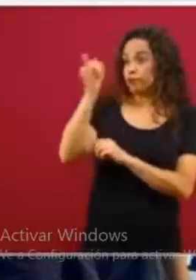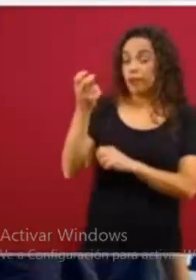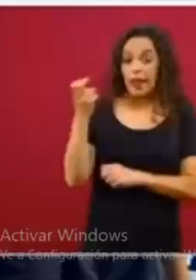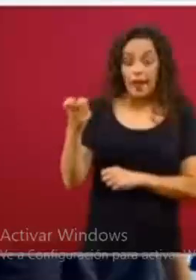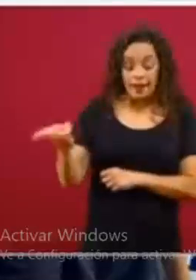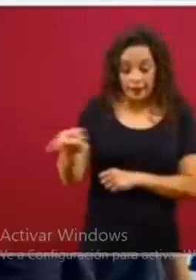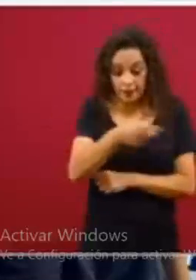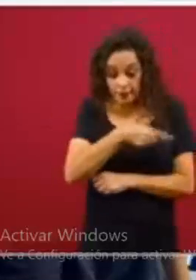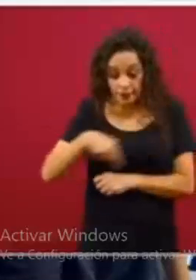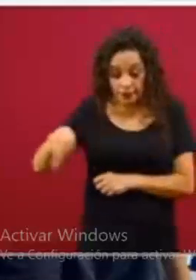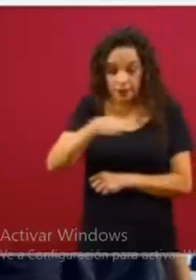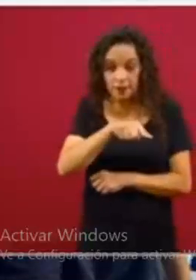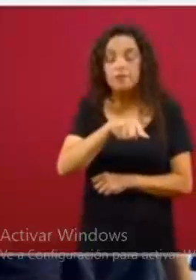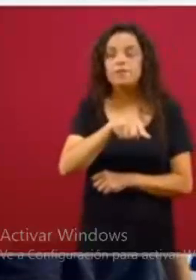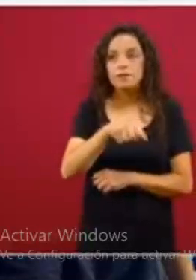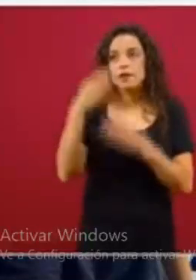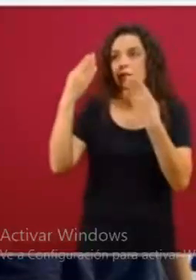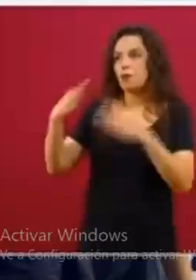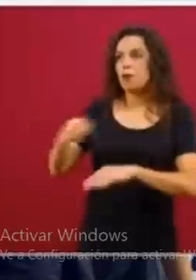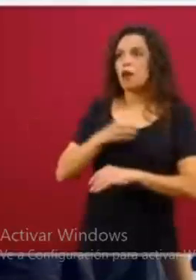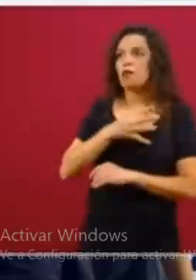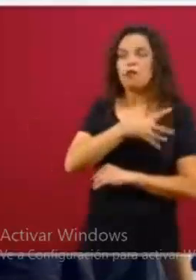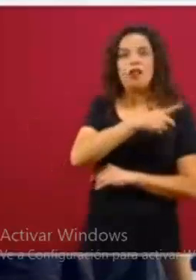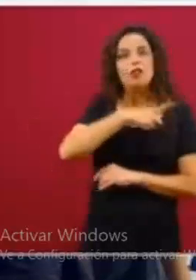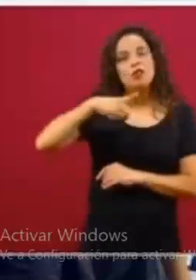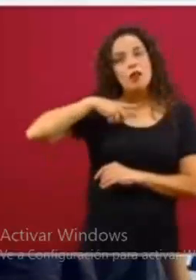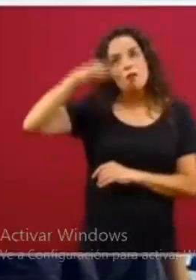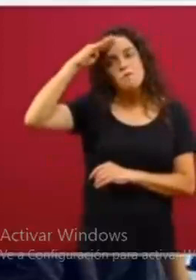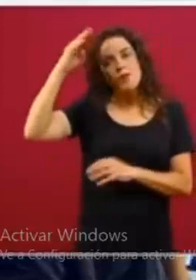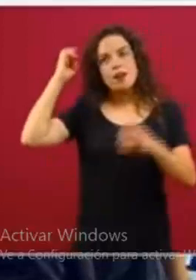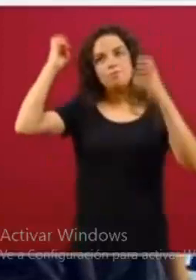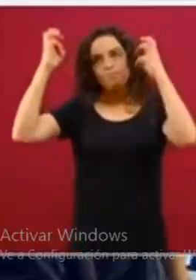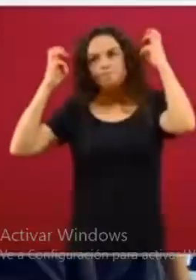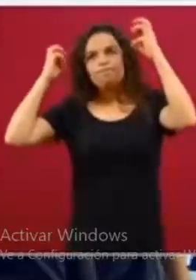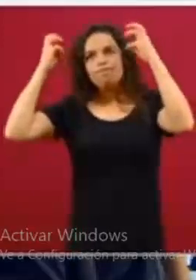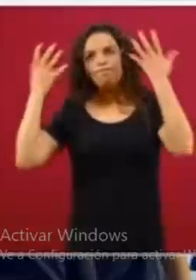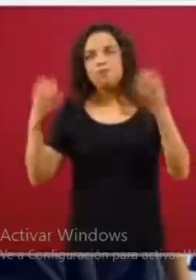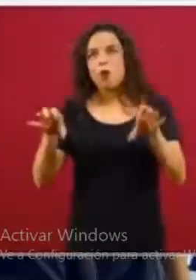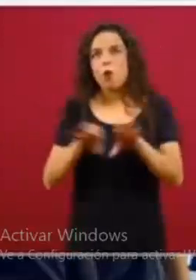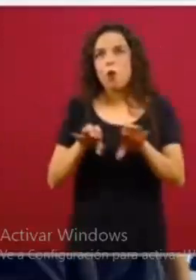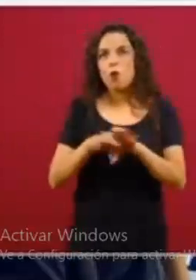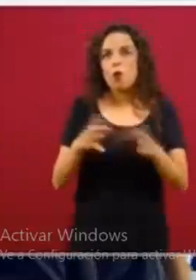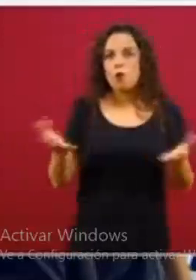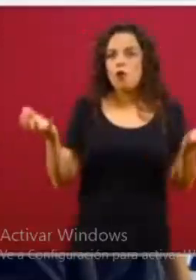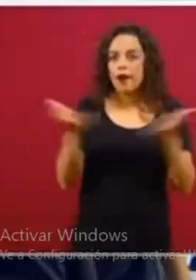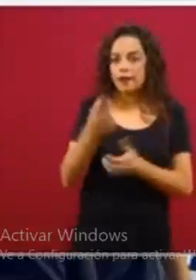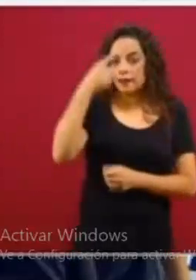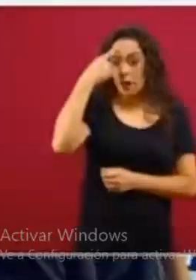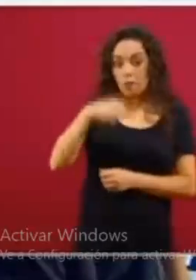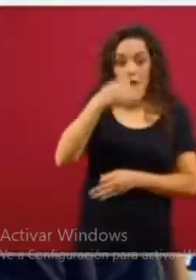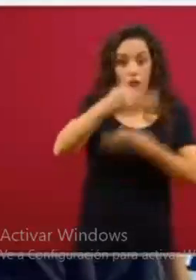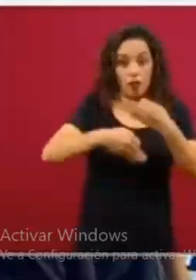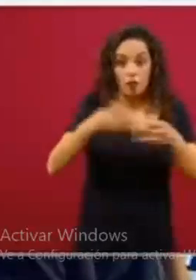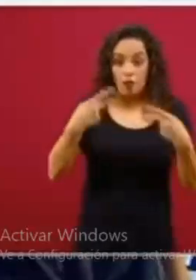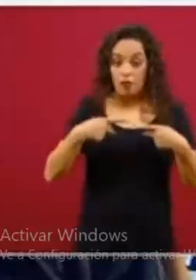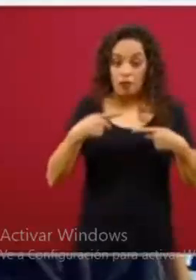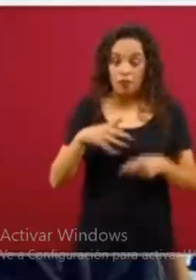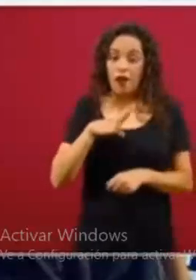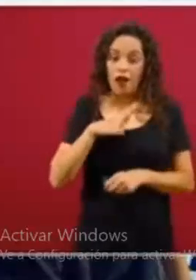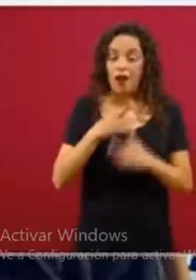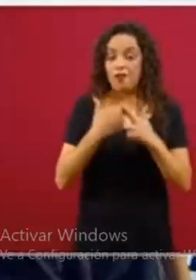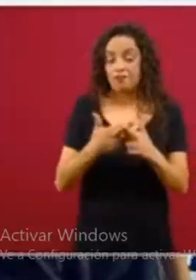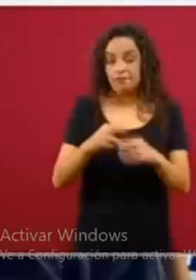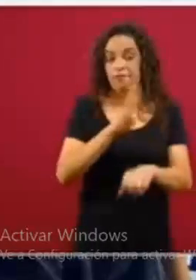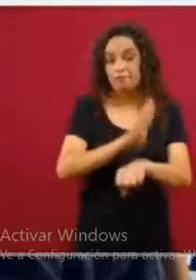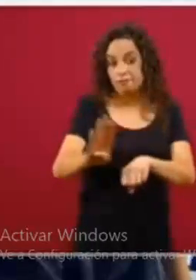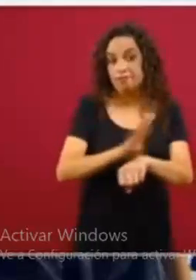por el Banco del Bienestar y empezar a generar esos productos que benefician a nuestros hermanos y hermanas del país. Y el Banco del